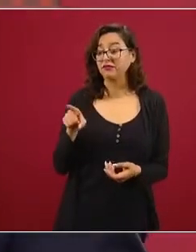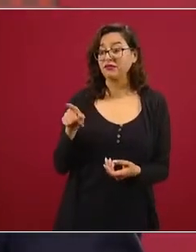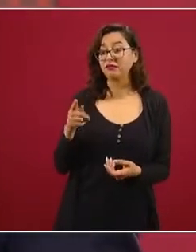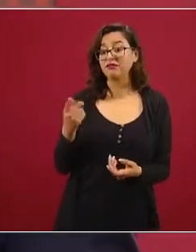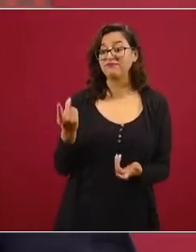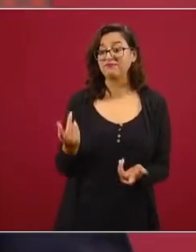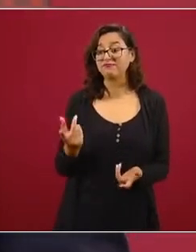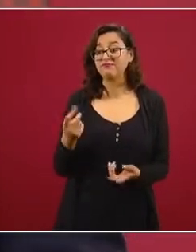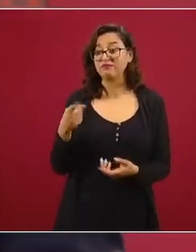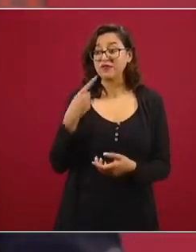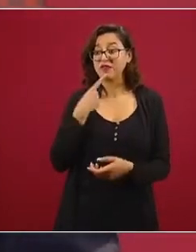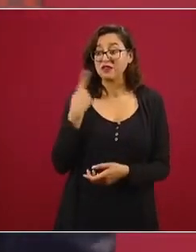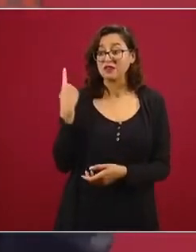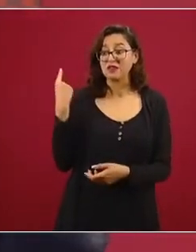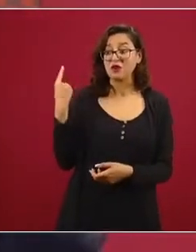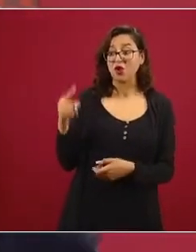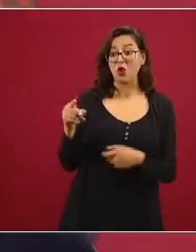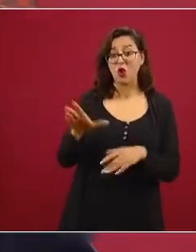sobre